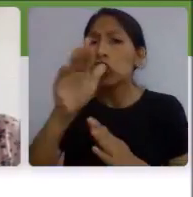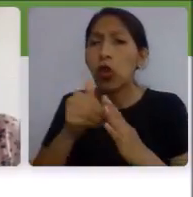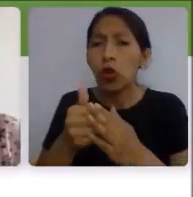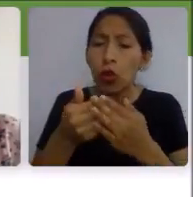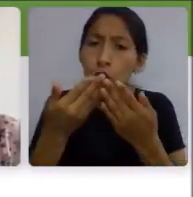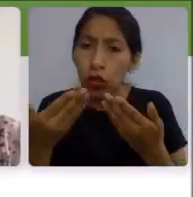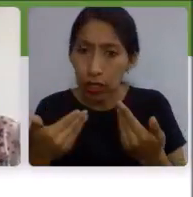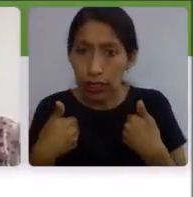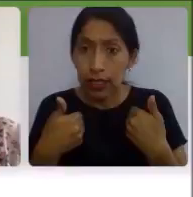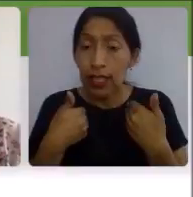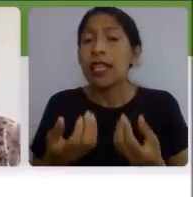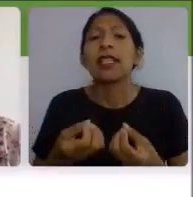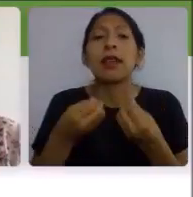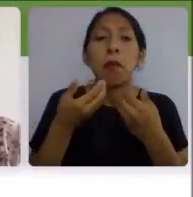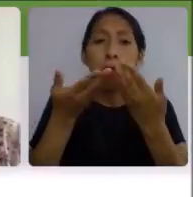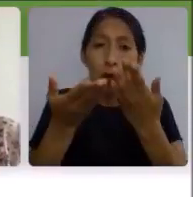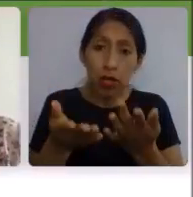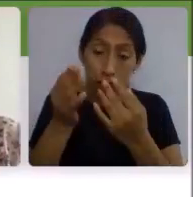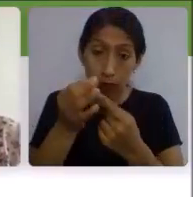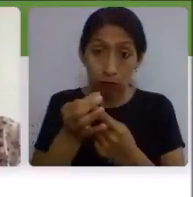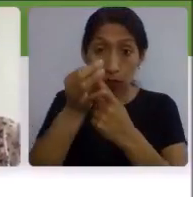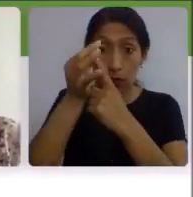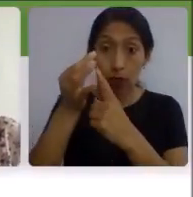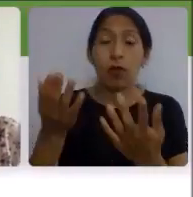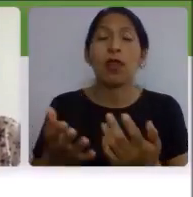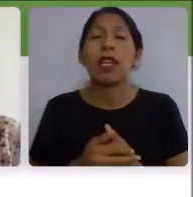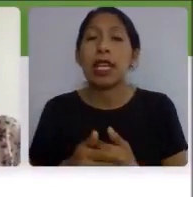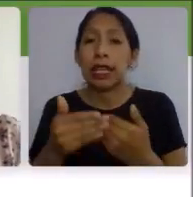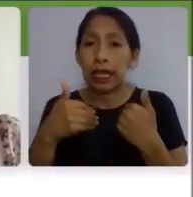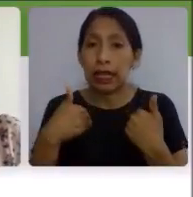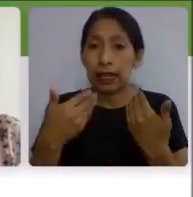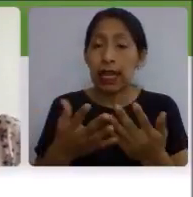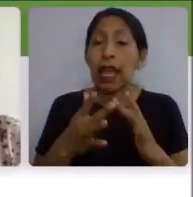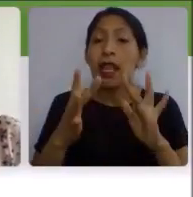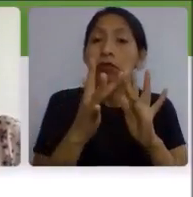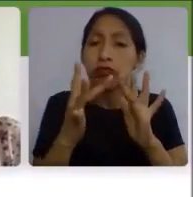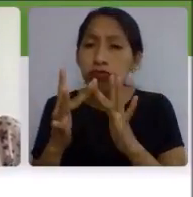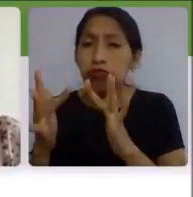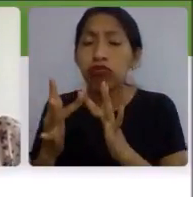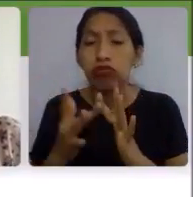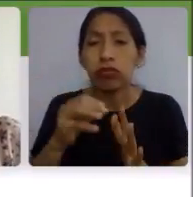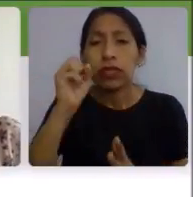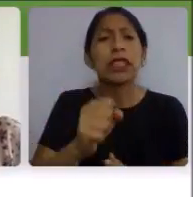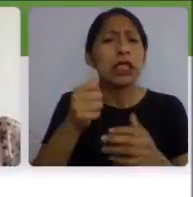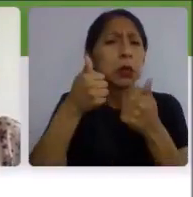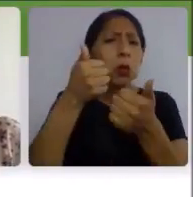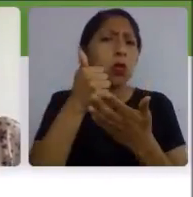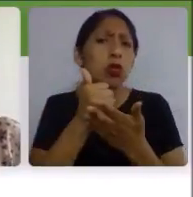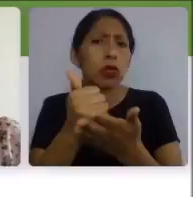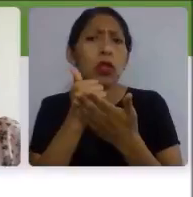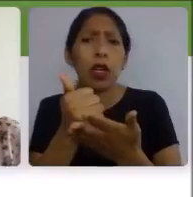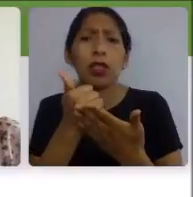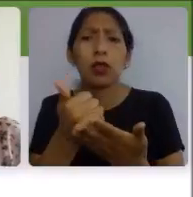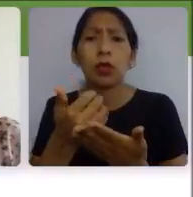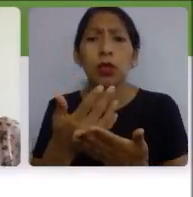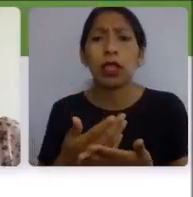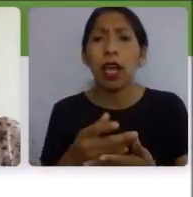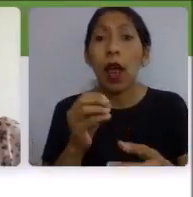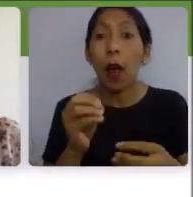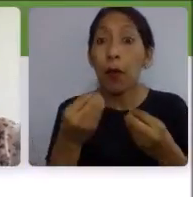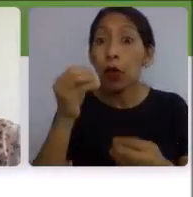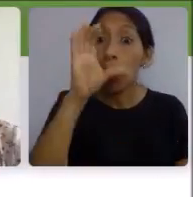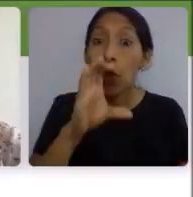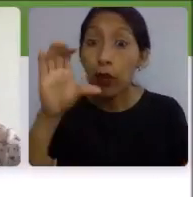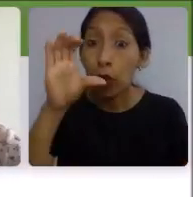bastante especializados, ¿no? Tener una presencia en lo que es redes sociales. Eso también te ayuda porque al momento de hacer la